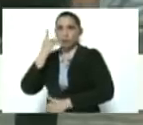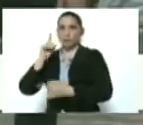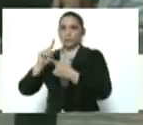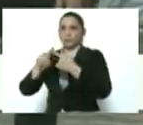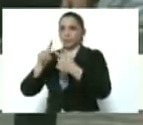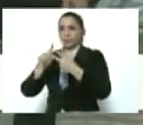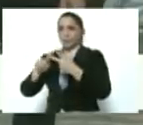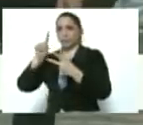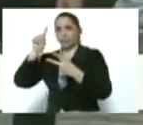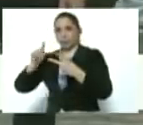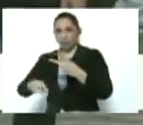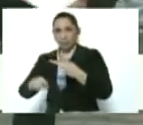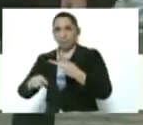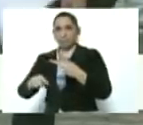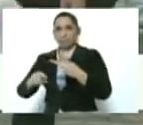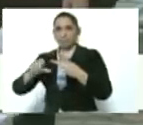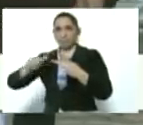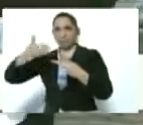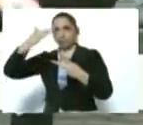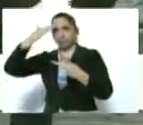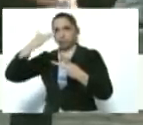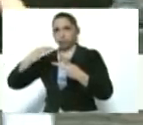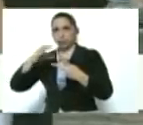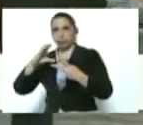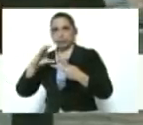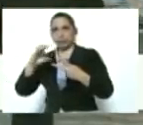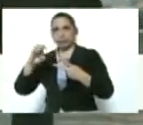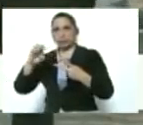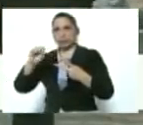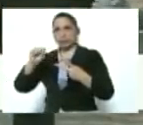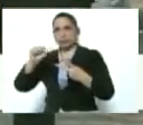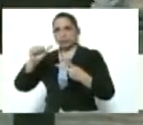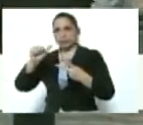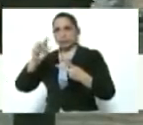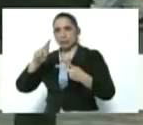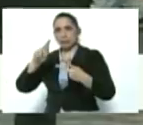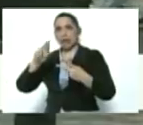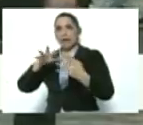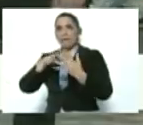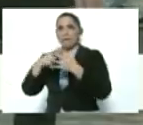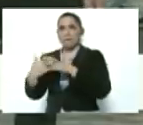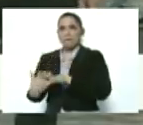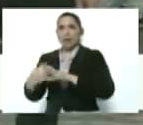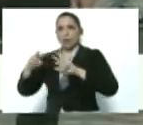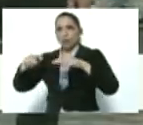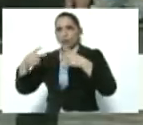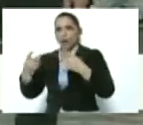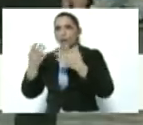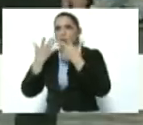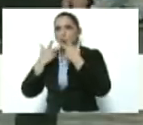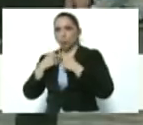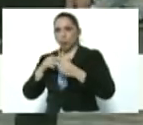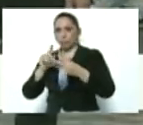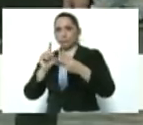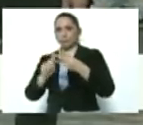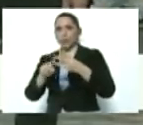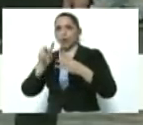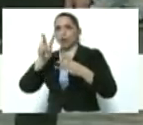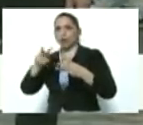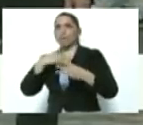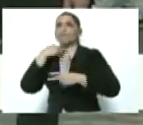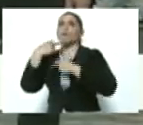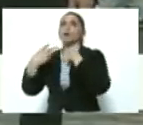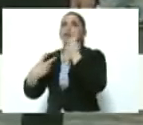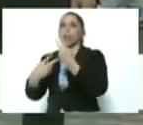está también el general césar oliveros por barrio nuevo barrio tricolor y dos voceros de la comuna